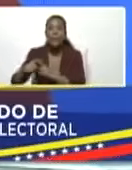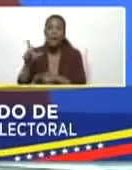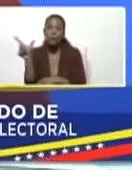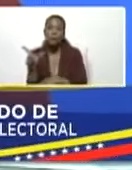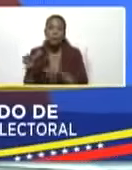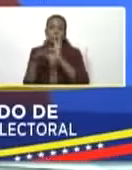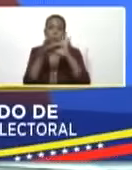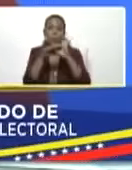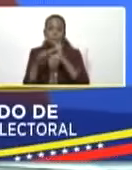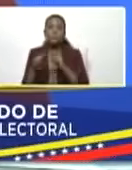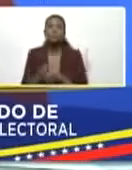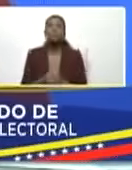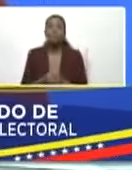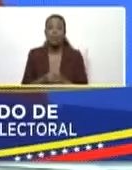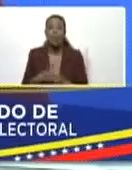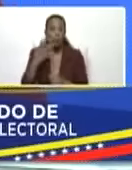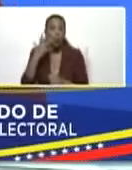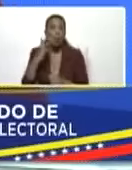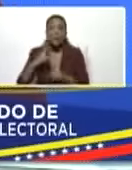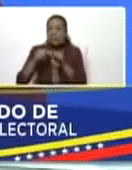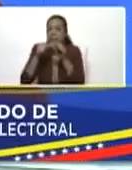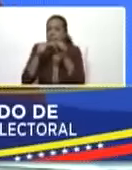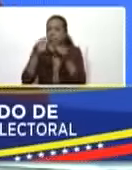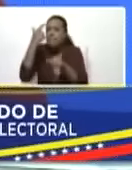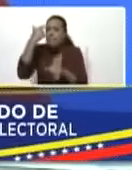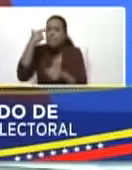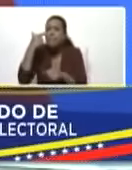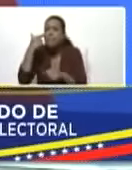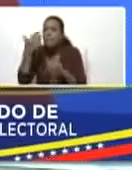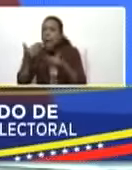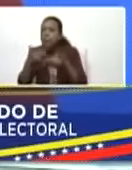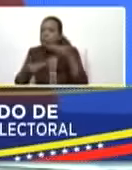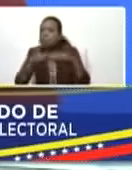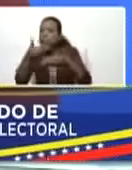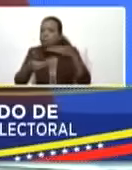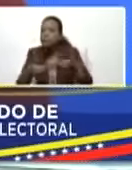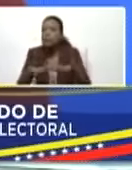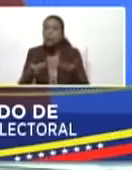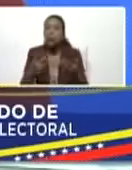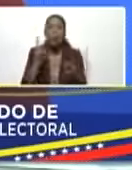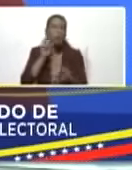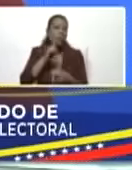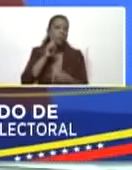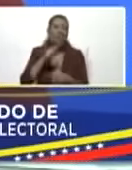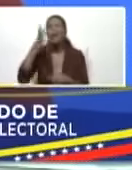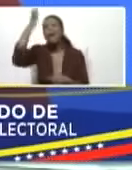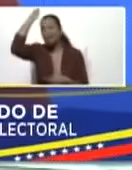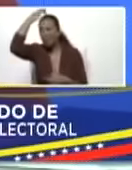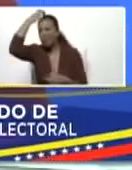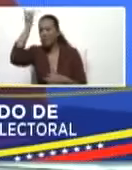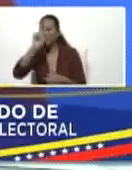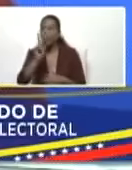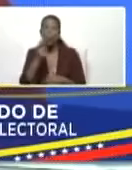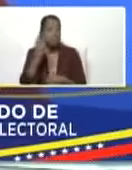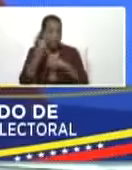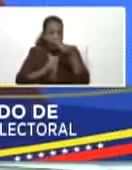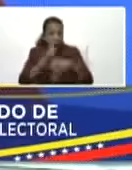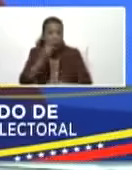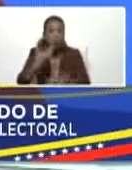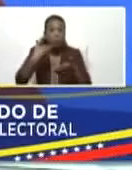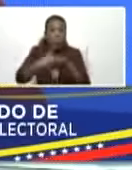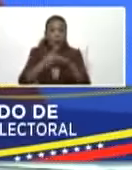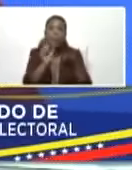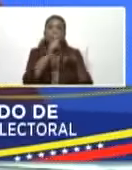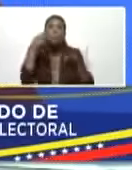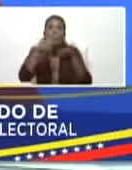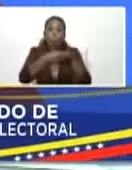de Venezuela. Tenemos que hacerle el seguimiento constante, permanente, no caernos a mentiras. Todo lo que nosotros pongamos allí